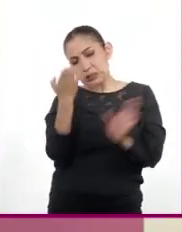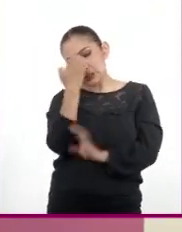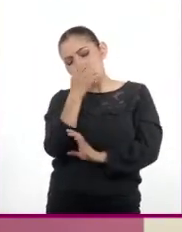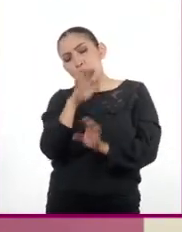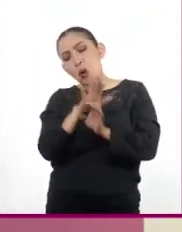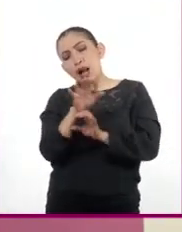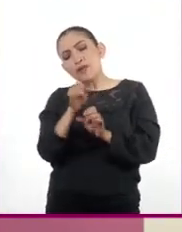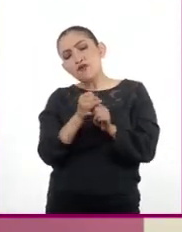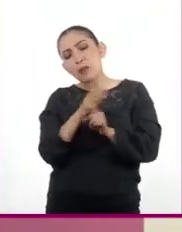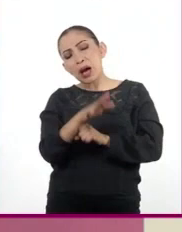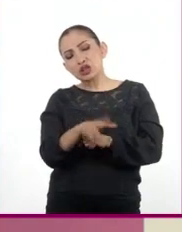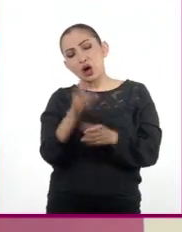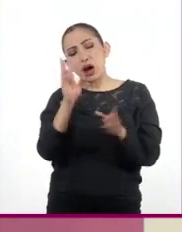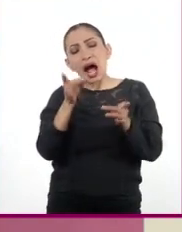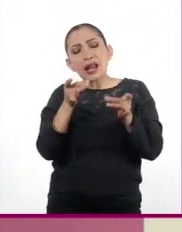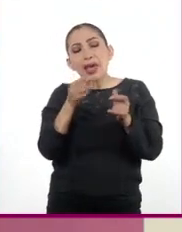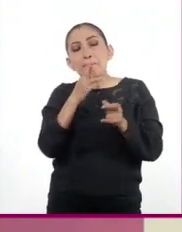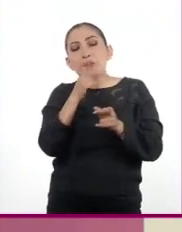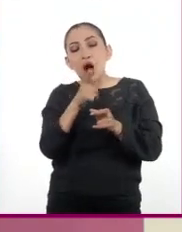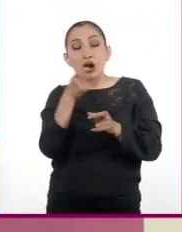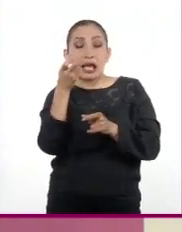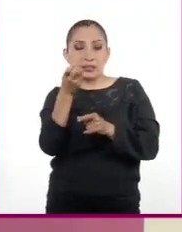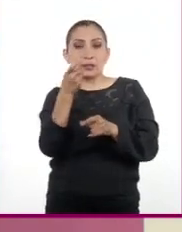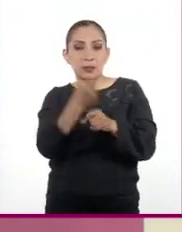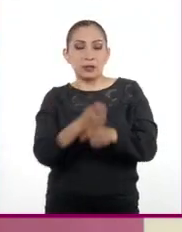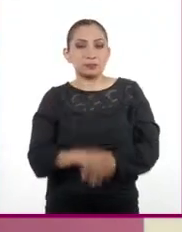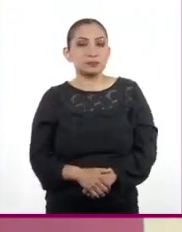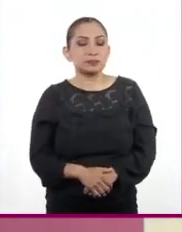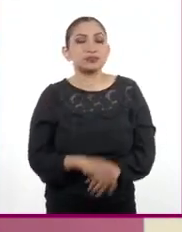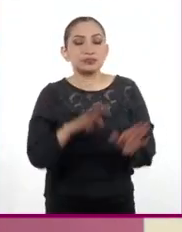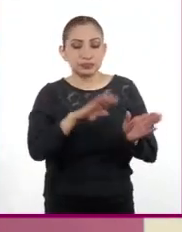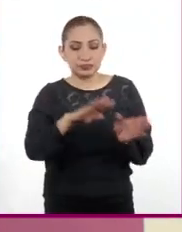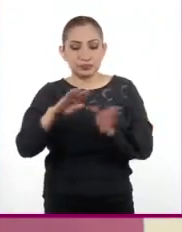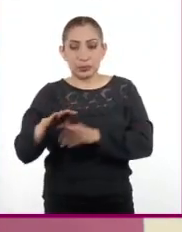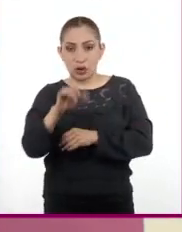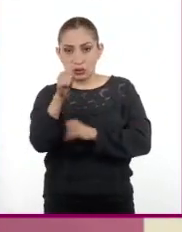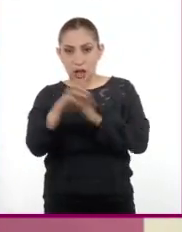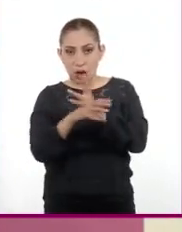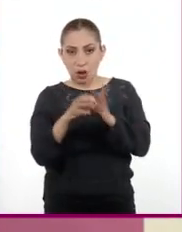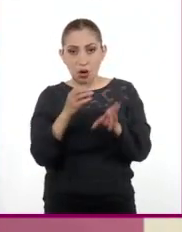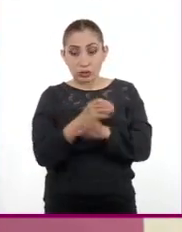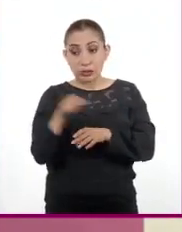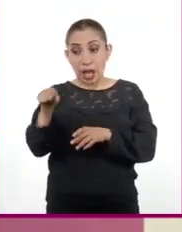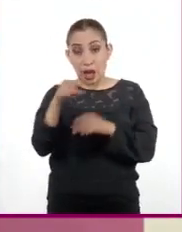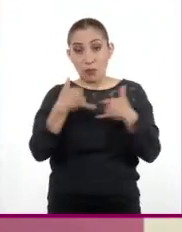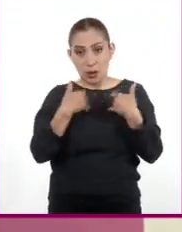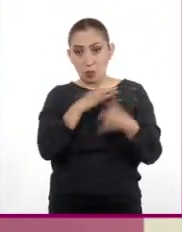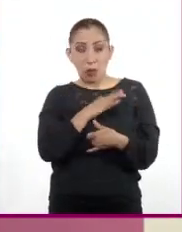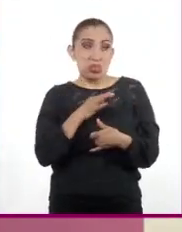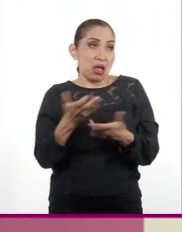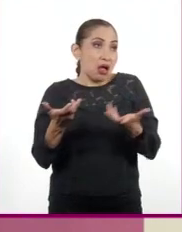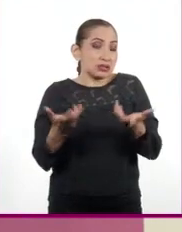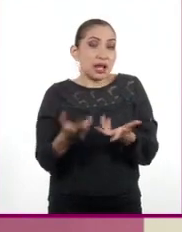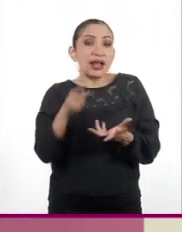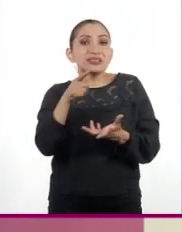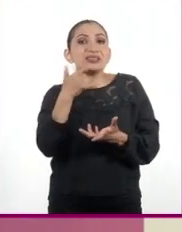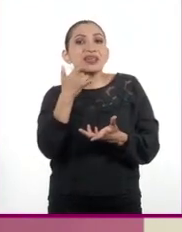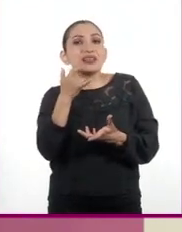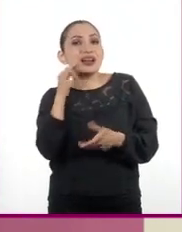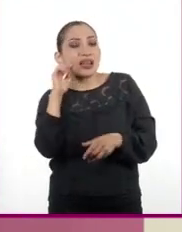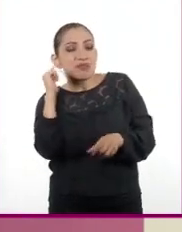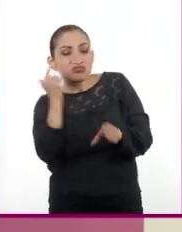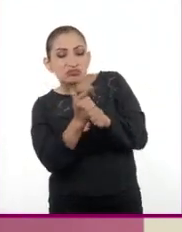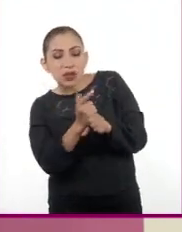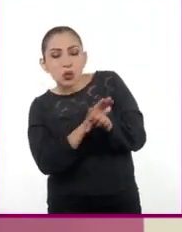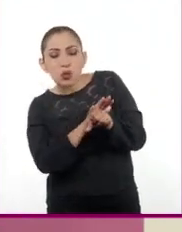qué información tiene más calidad, ese es un primer paso. Otra cosa que pueden hacer y es muy importante es tratar de